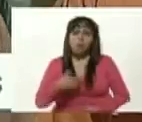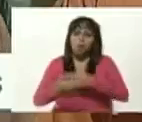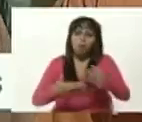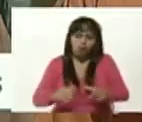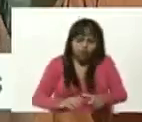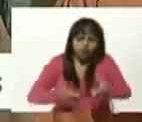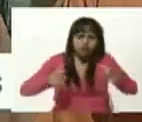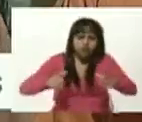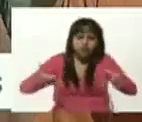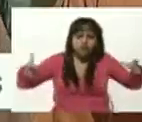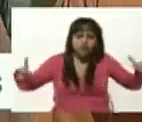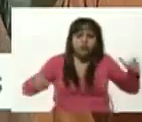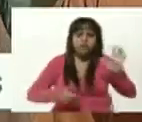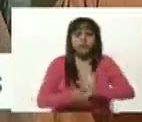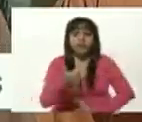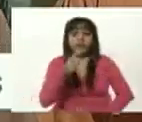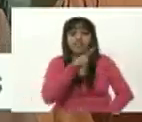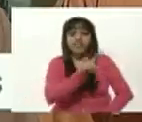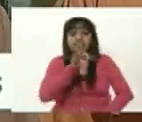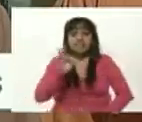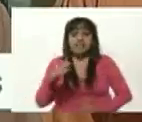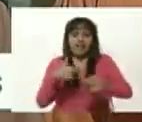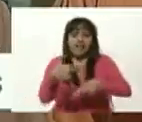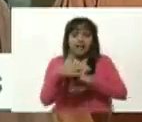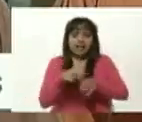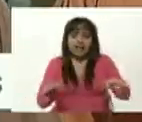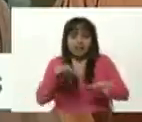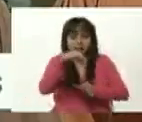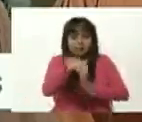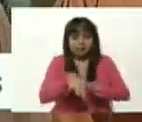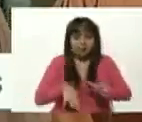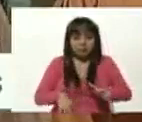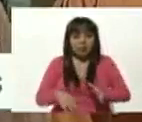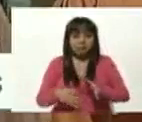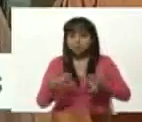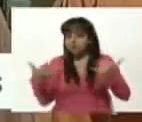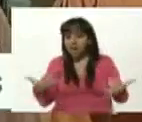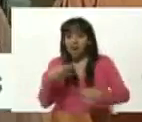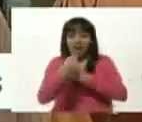23 hectáreas productivas, totalmente productivas.